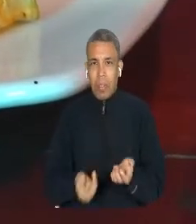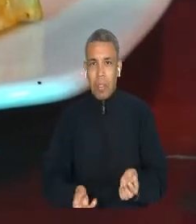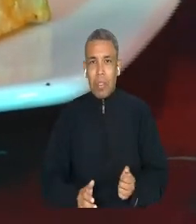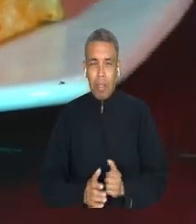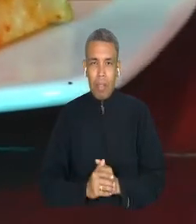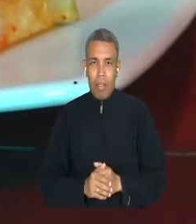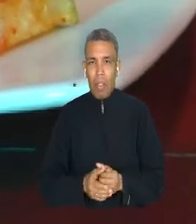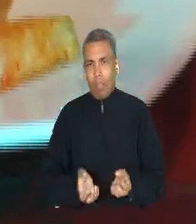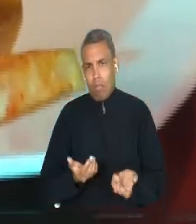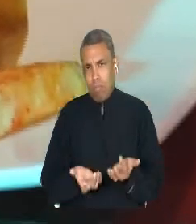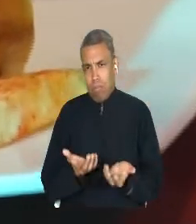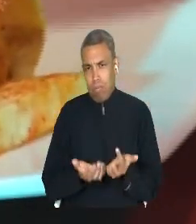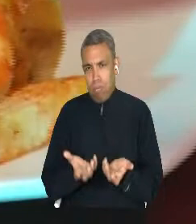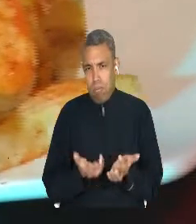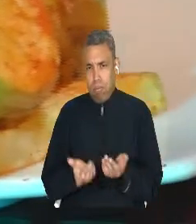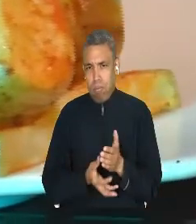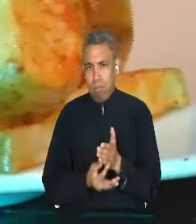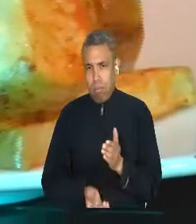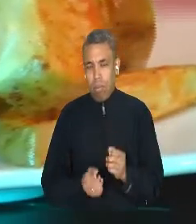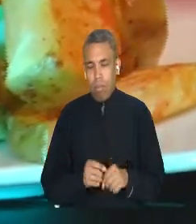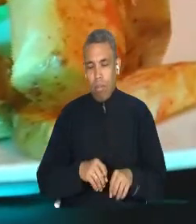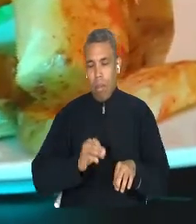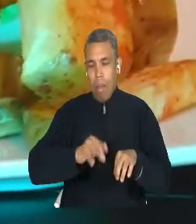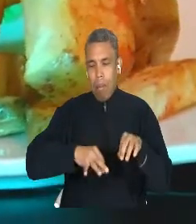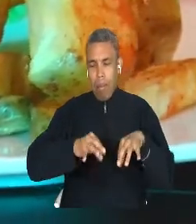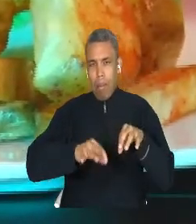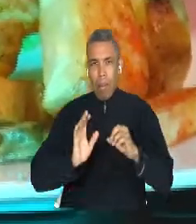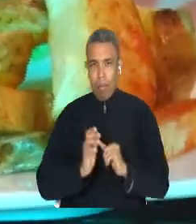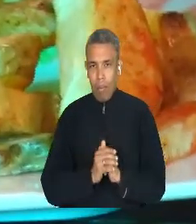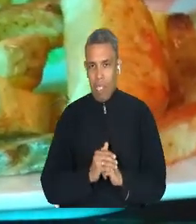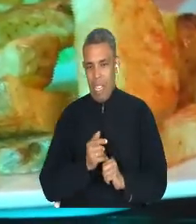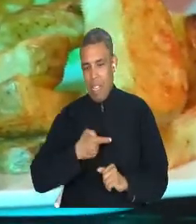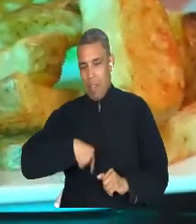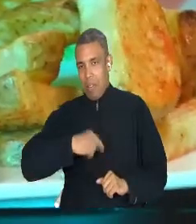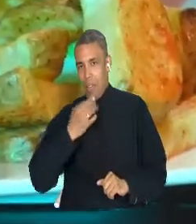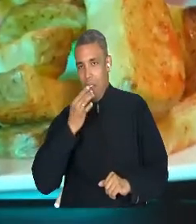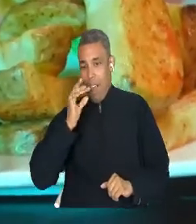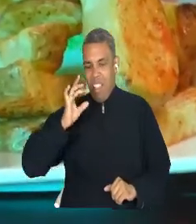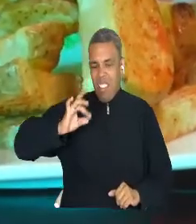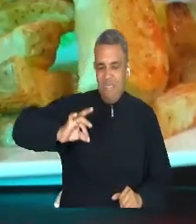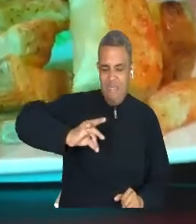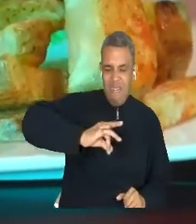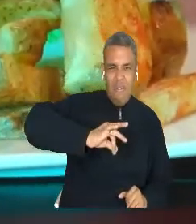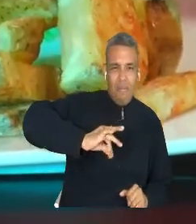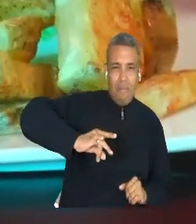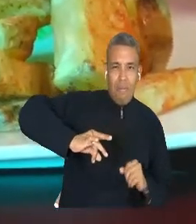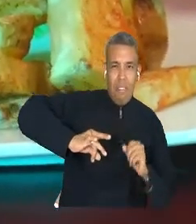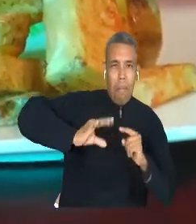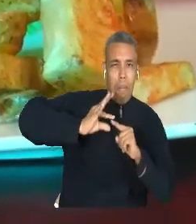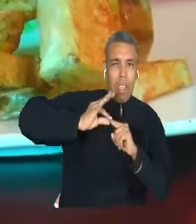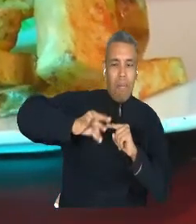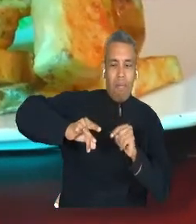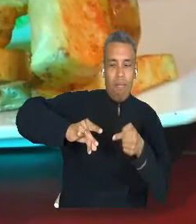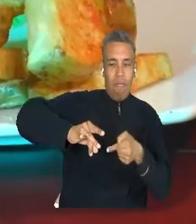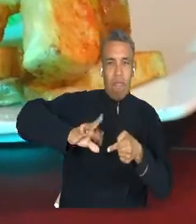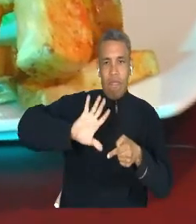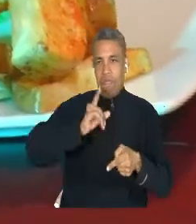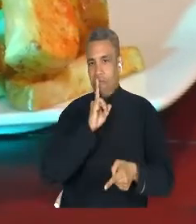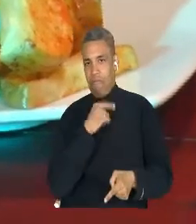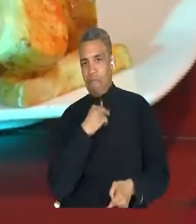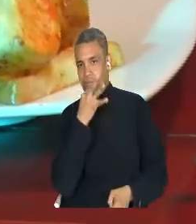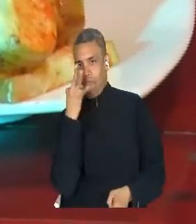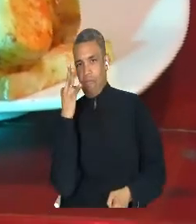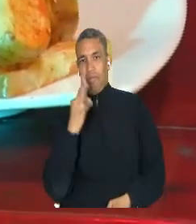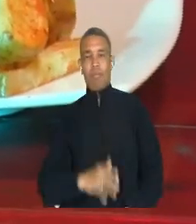freídas y acompañadas de un toque secreto de nosotros. Bueno, entonces aquí está la hamburguesa. Yo les voy a contar